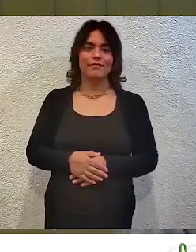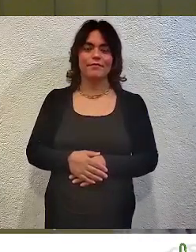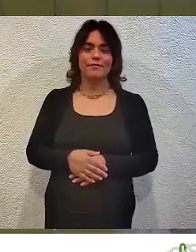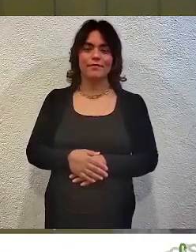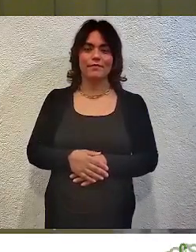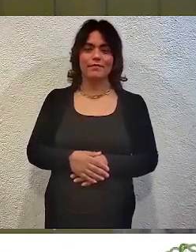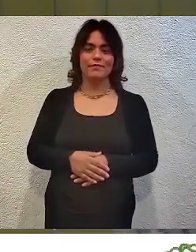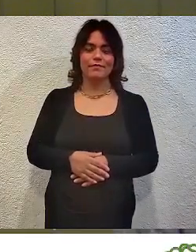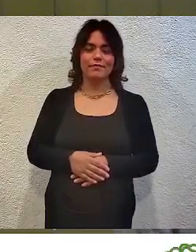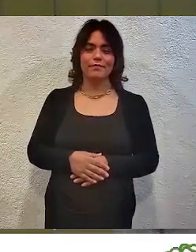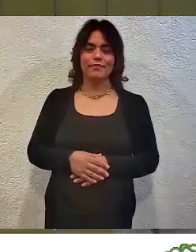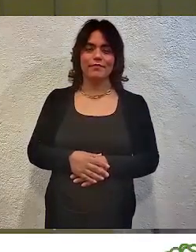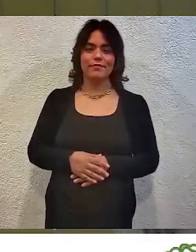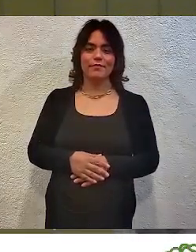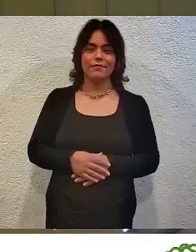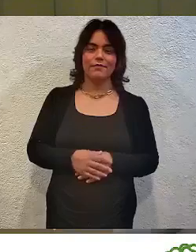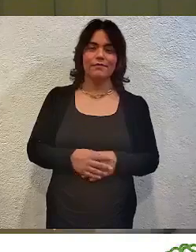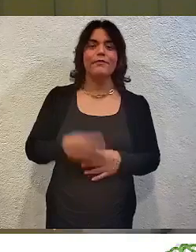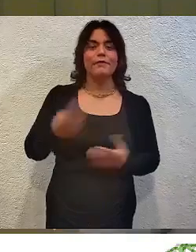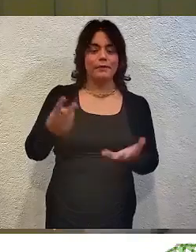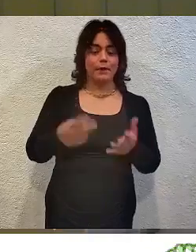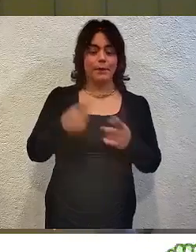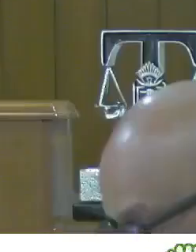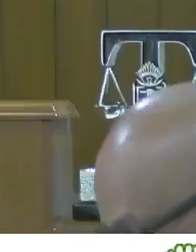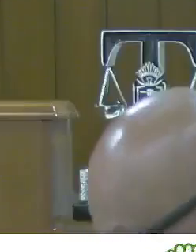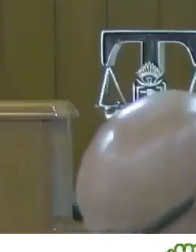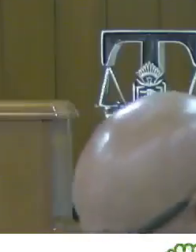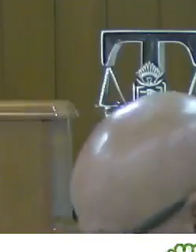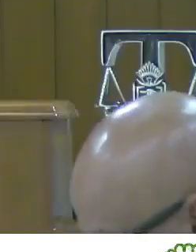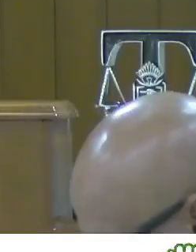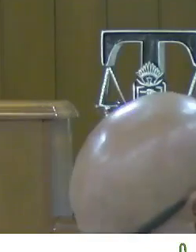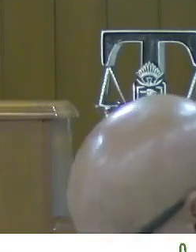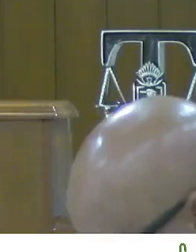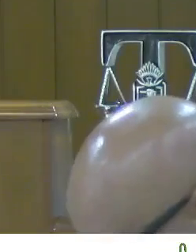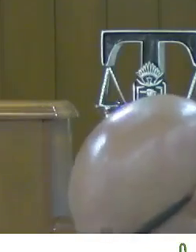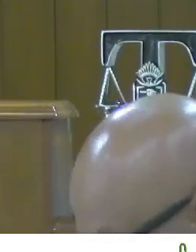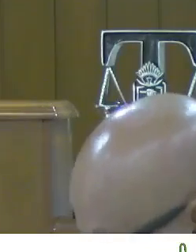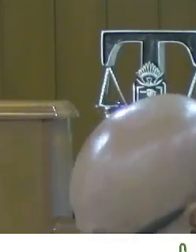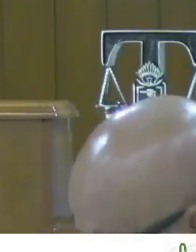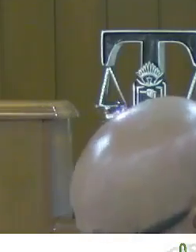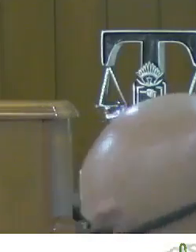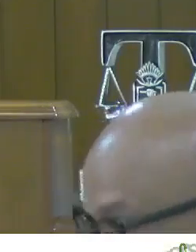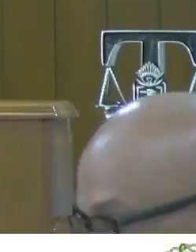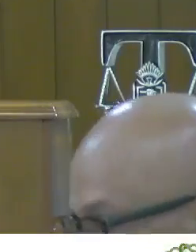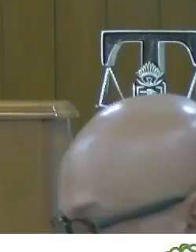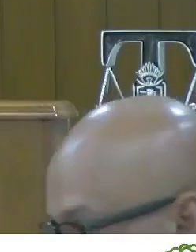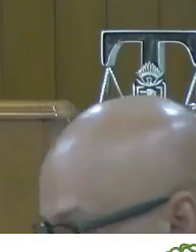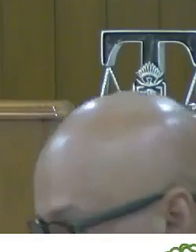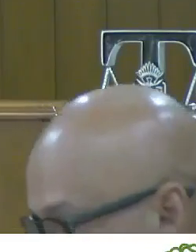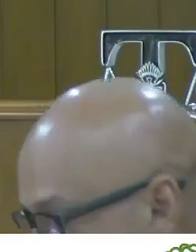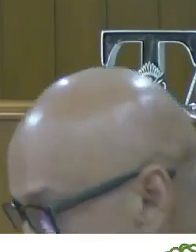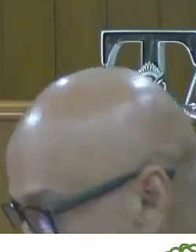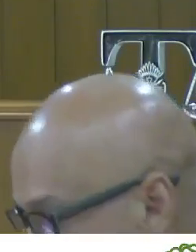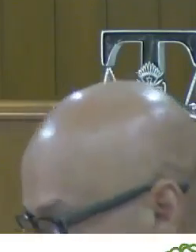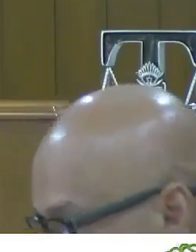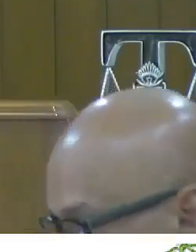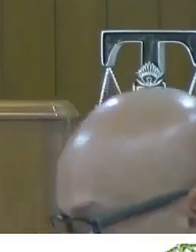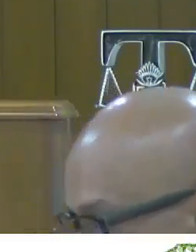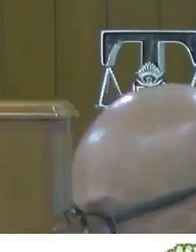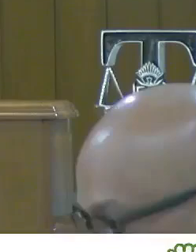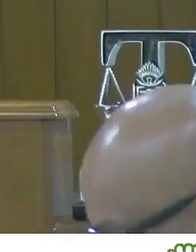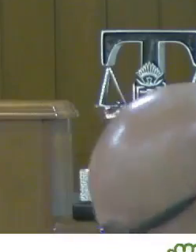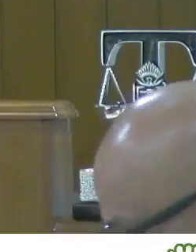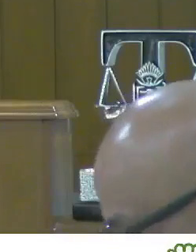y resolver en la presente sesión se trata de los proyectos relativos a las sentencias convenio instituto identificados con